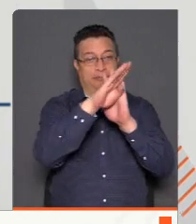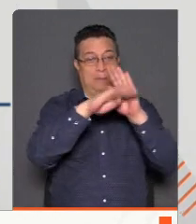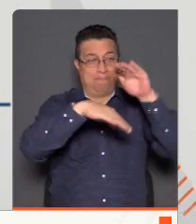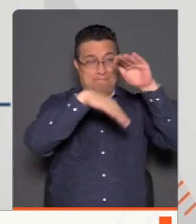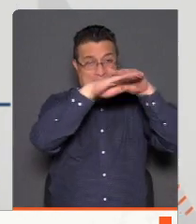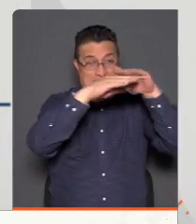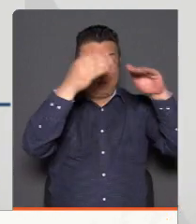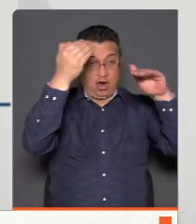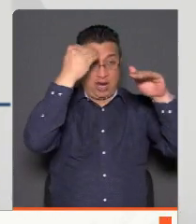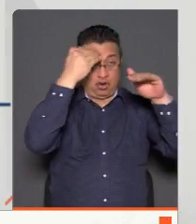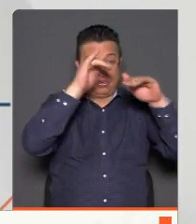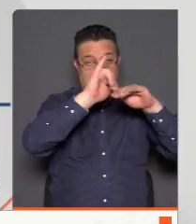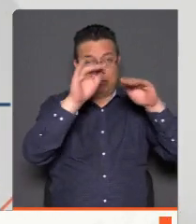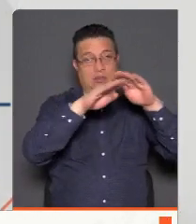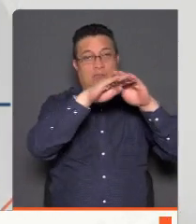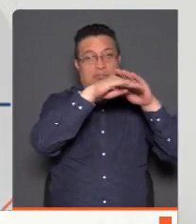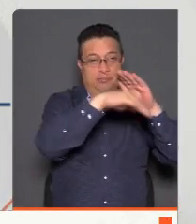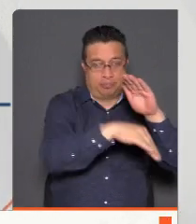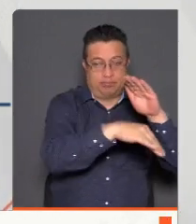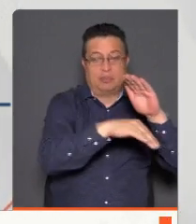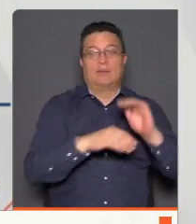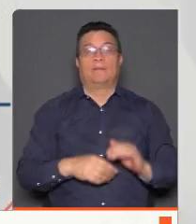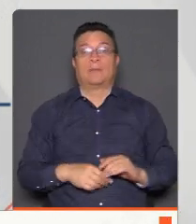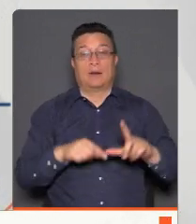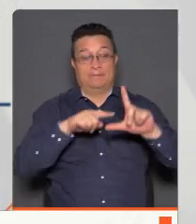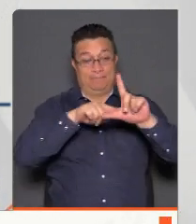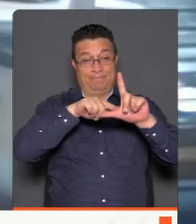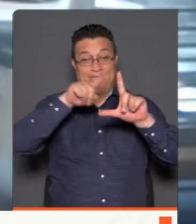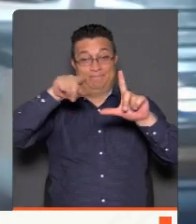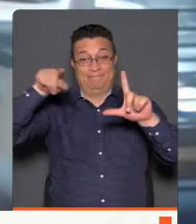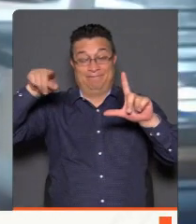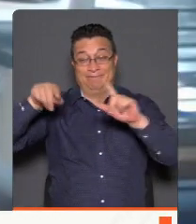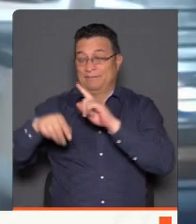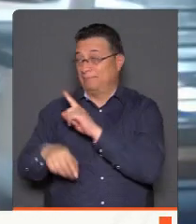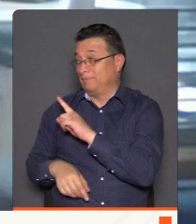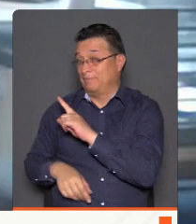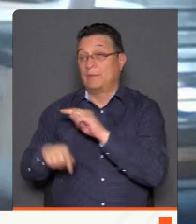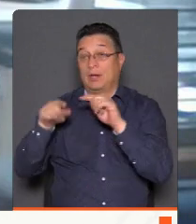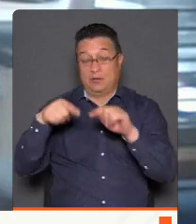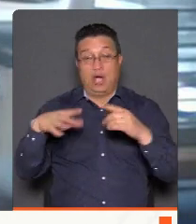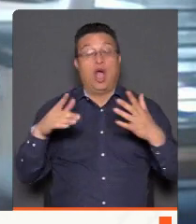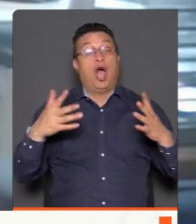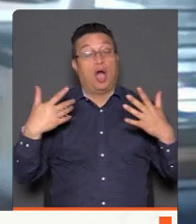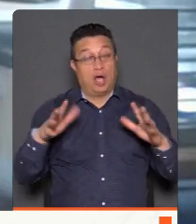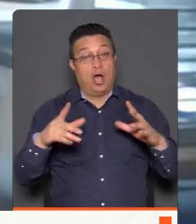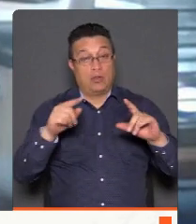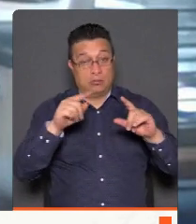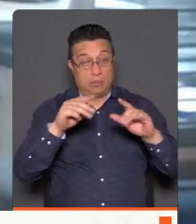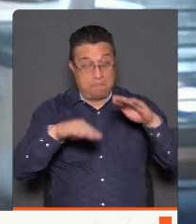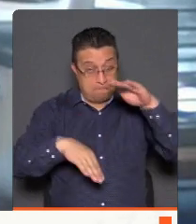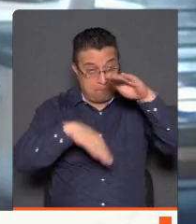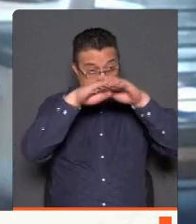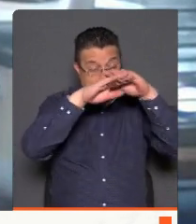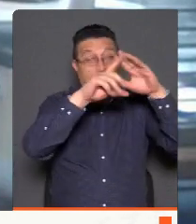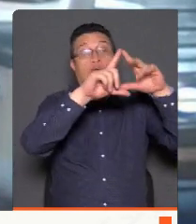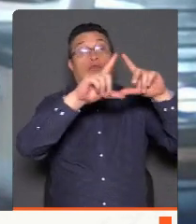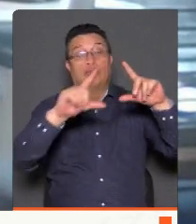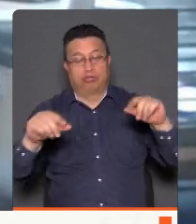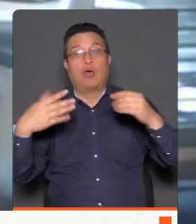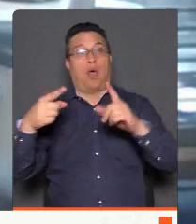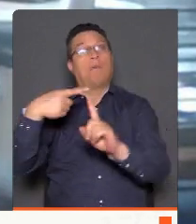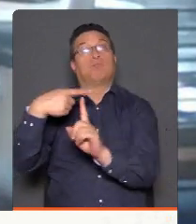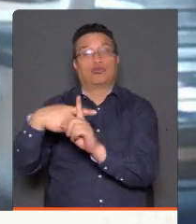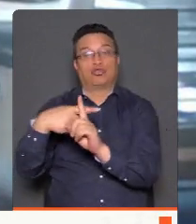el 13%. Nos vamos alejando de los PIC, al menos, y eso es un dato positivo. Todo esto en un contexto de una